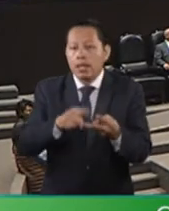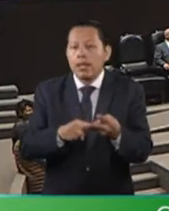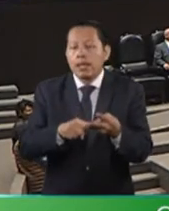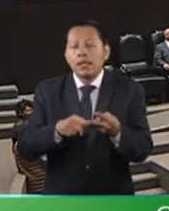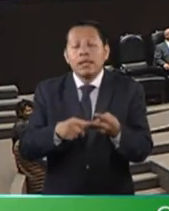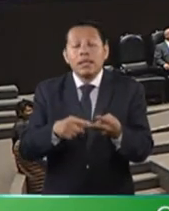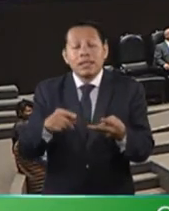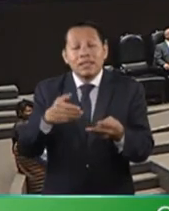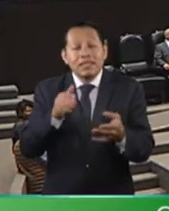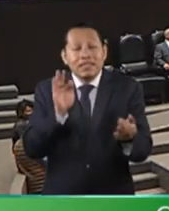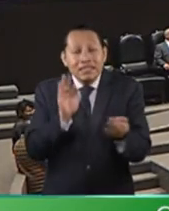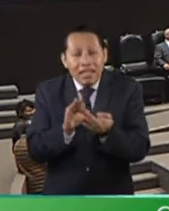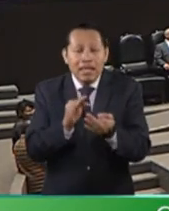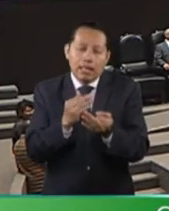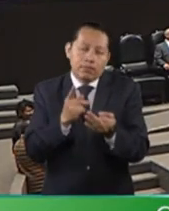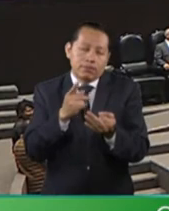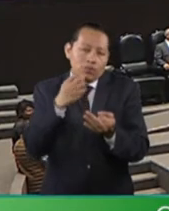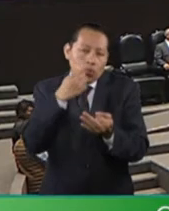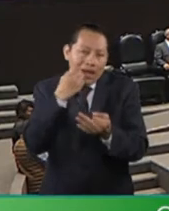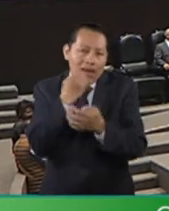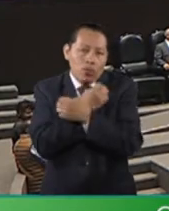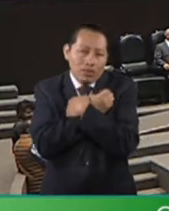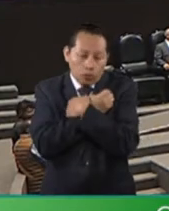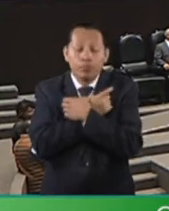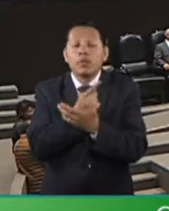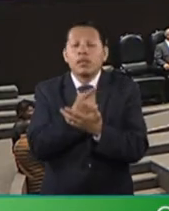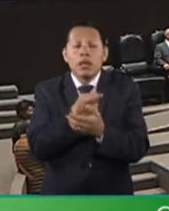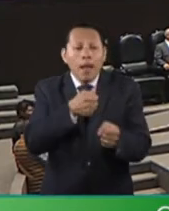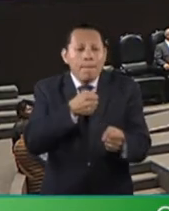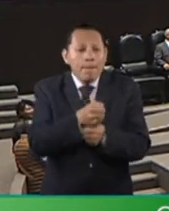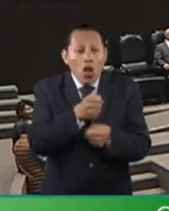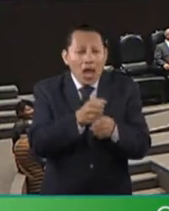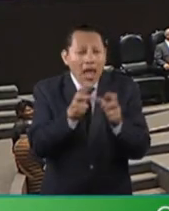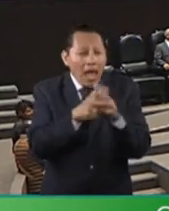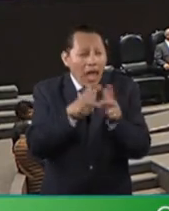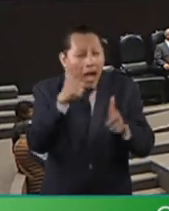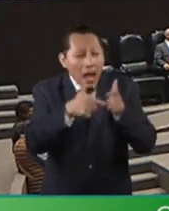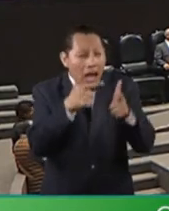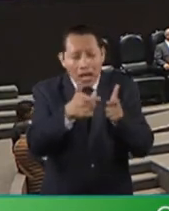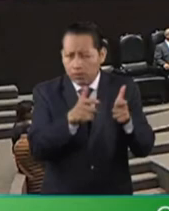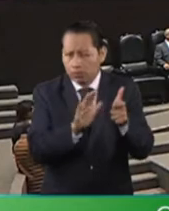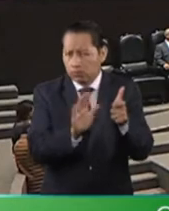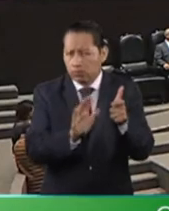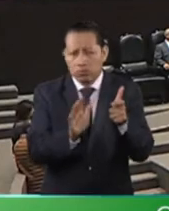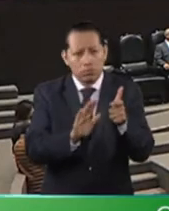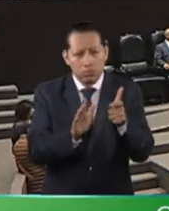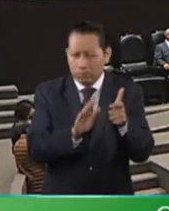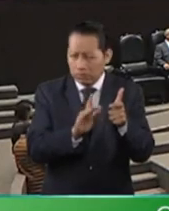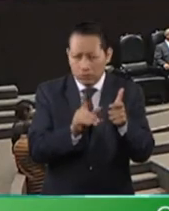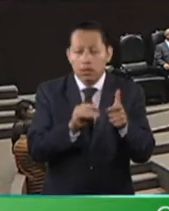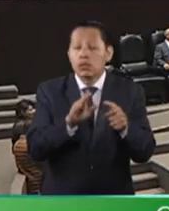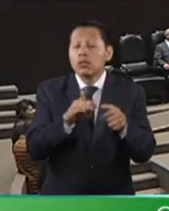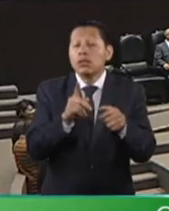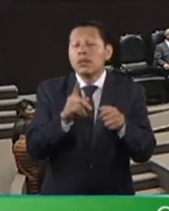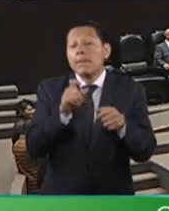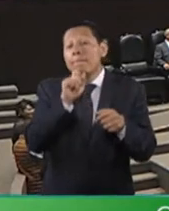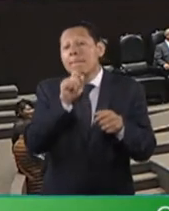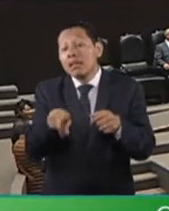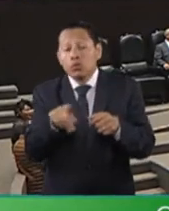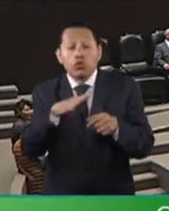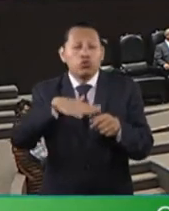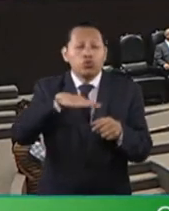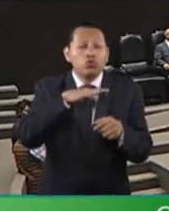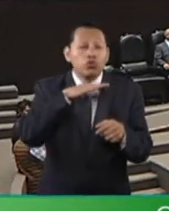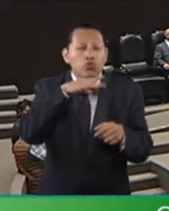entornos libres de violencia, alejados de zonas de riesgo por contaminación o condiciones